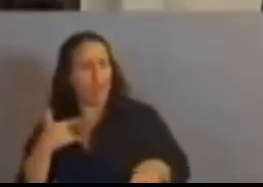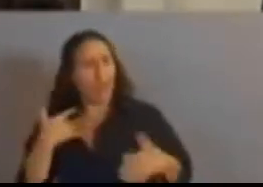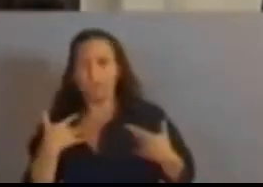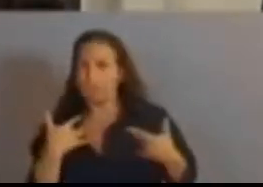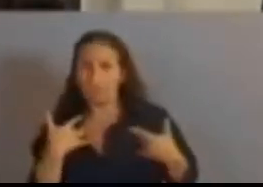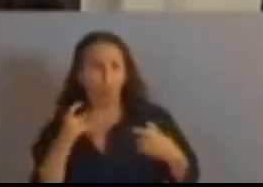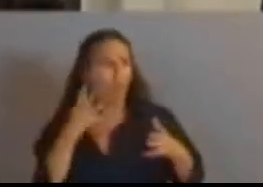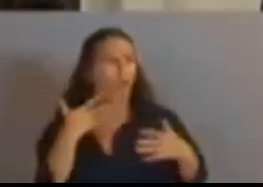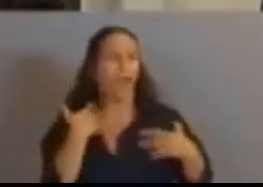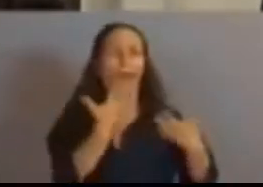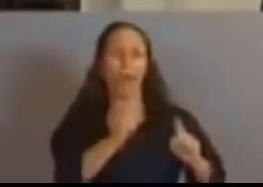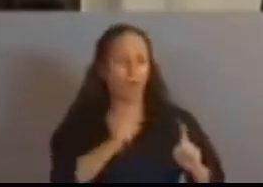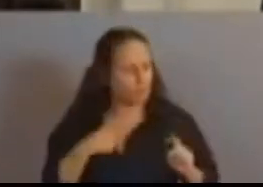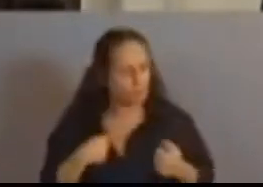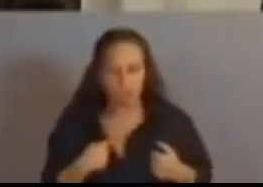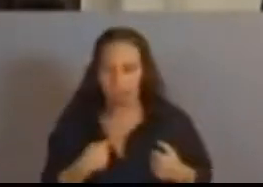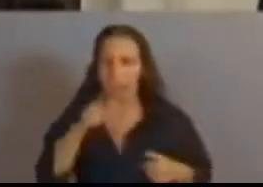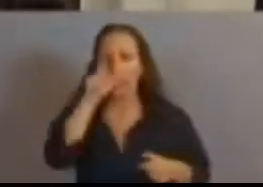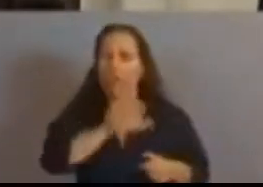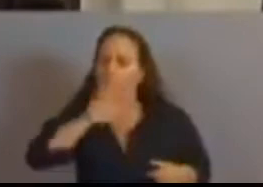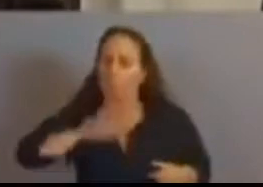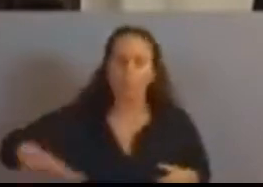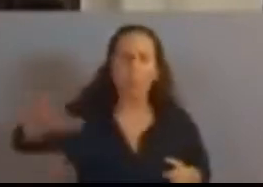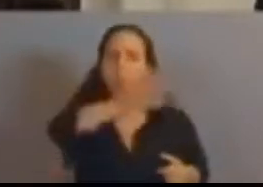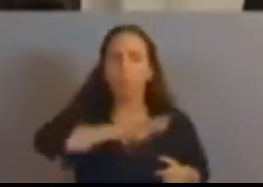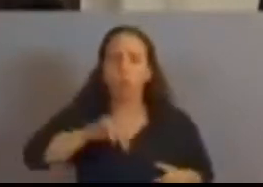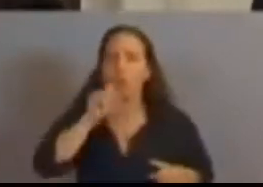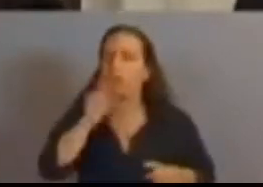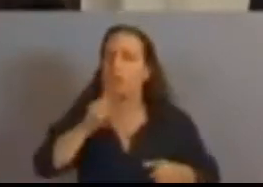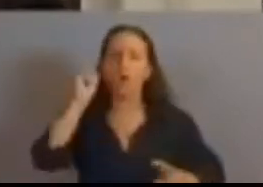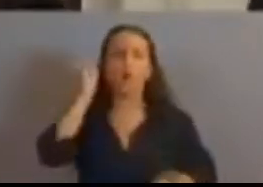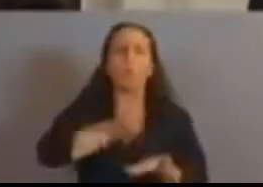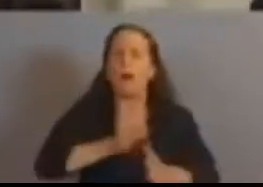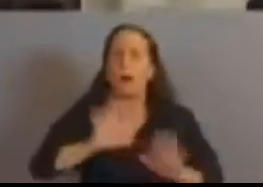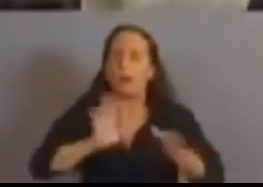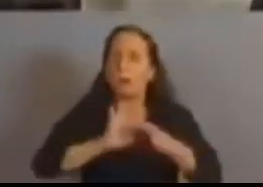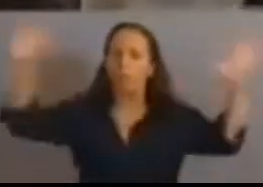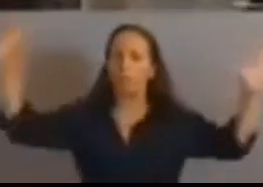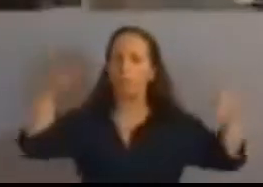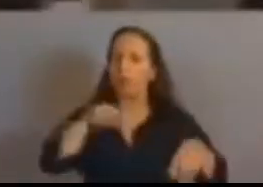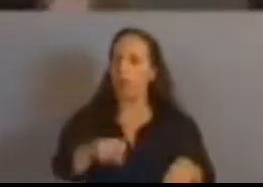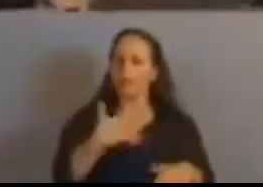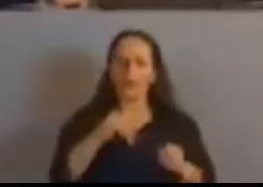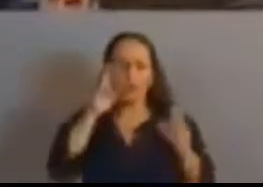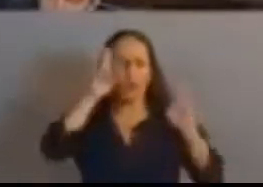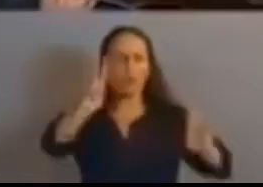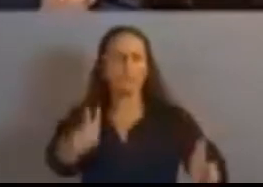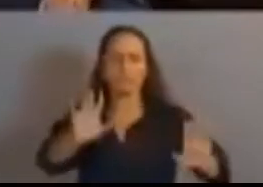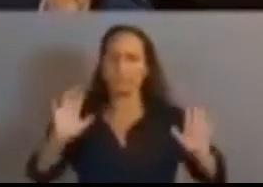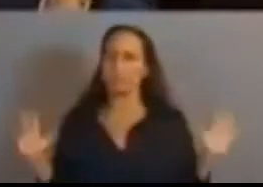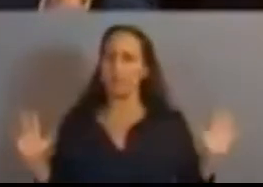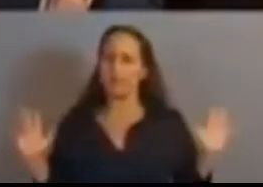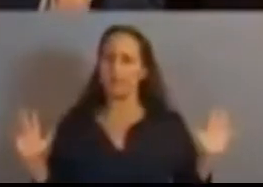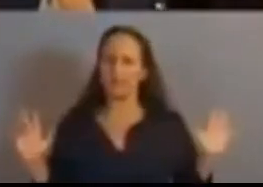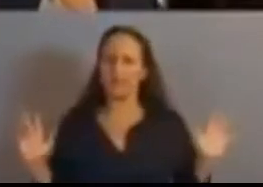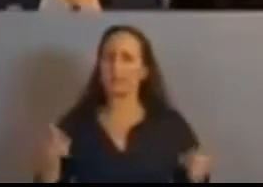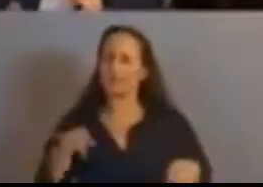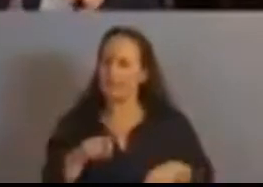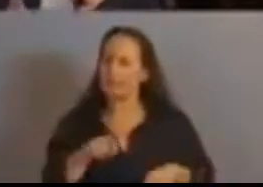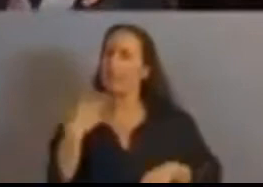respetar la voluntad del pueblo, expresada soberanamente. Y eso es lo que tenemos que